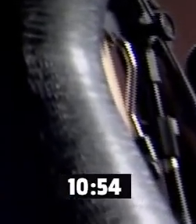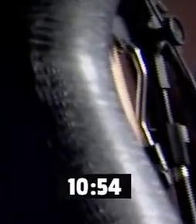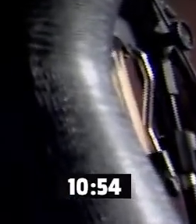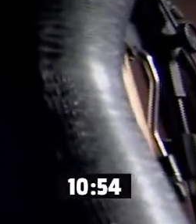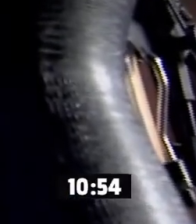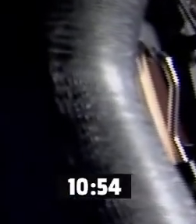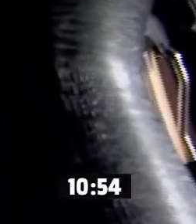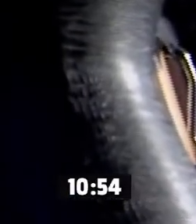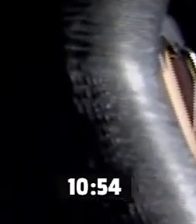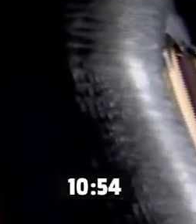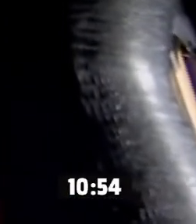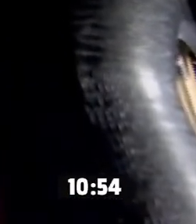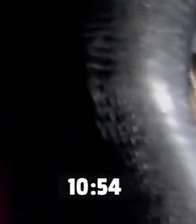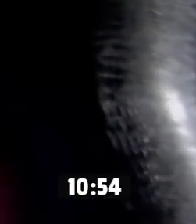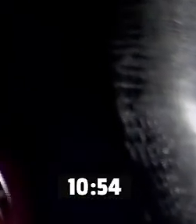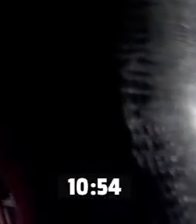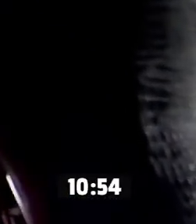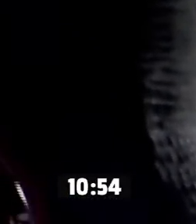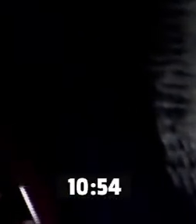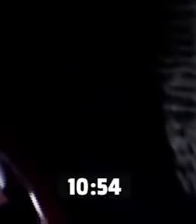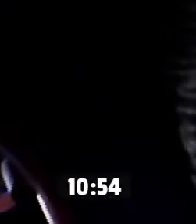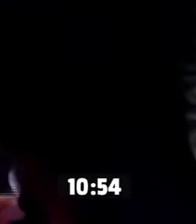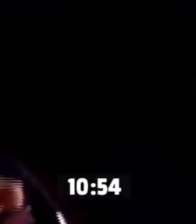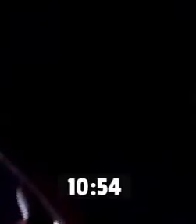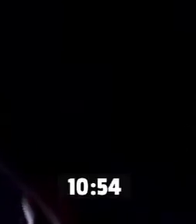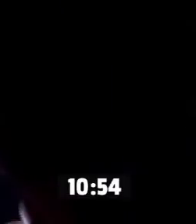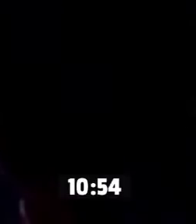me desenamoro de ti.